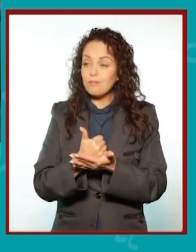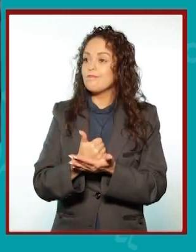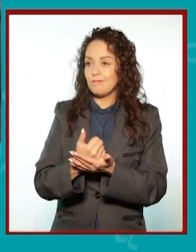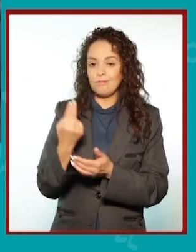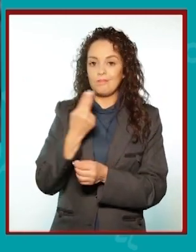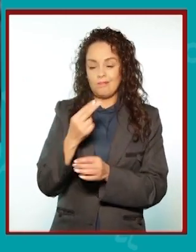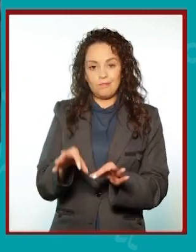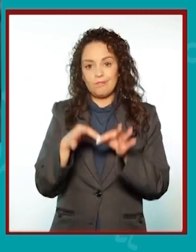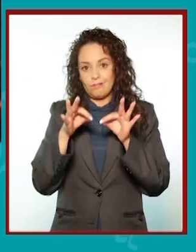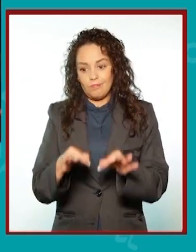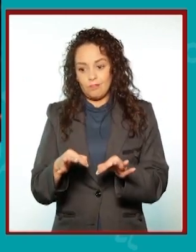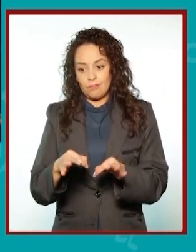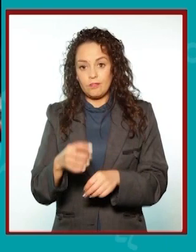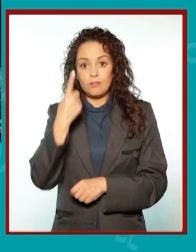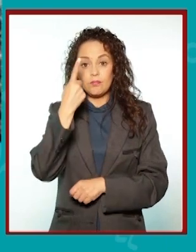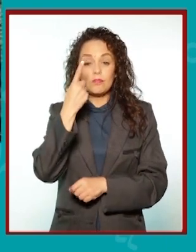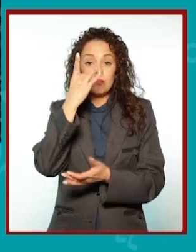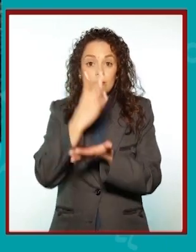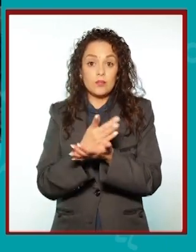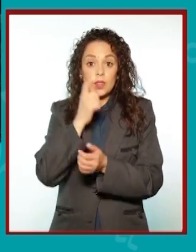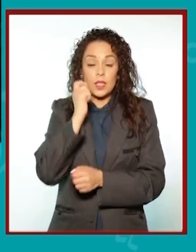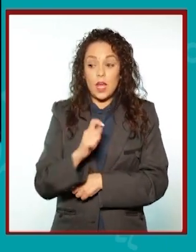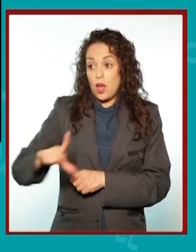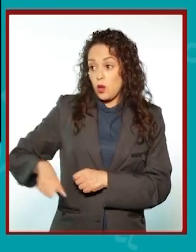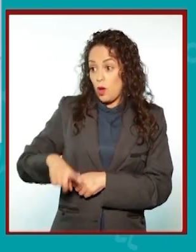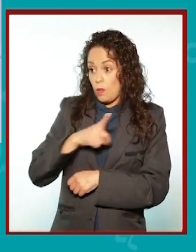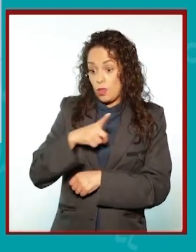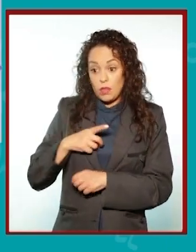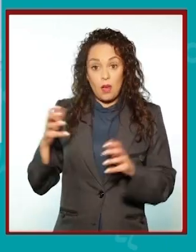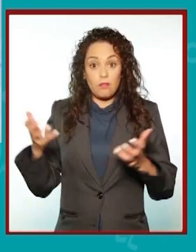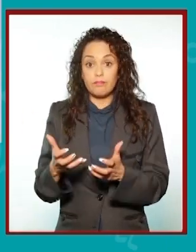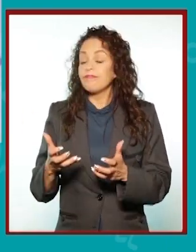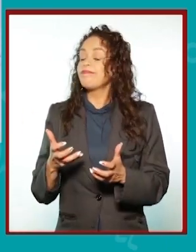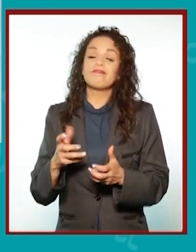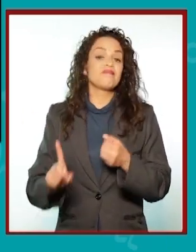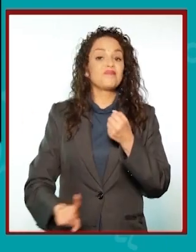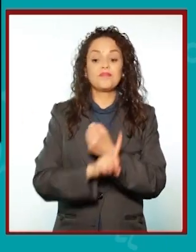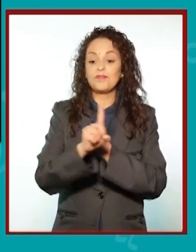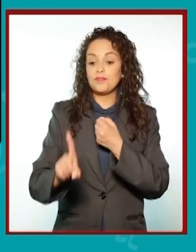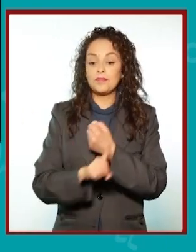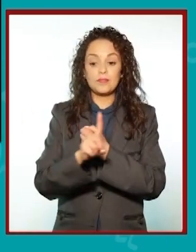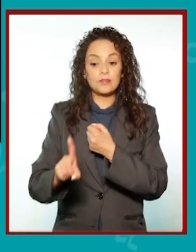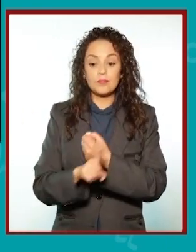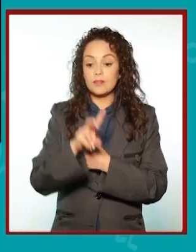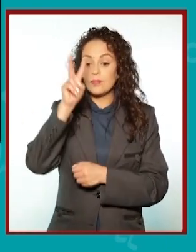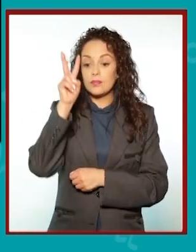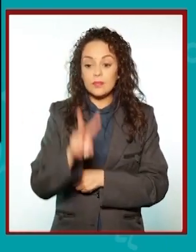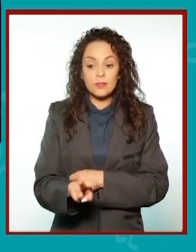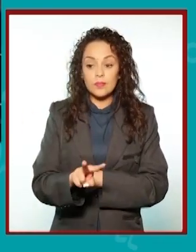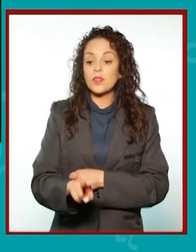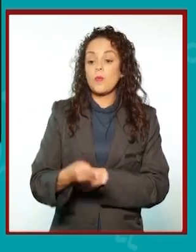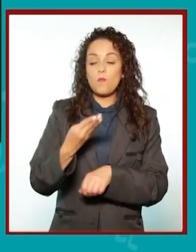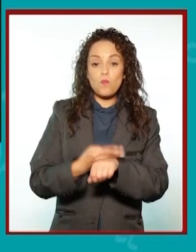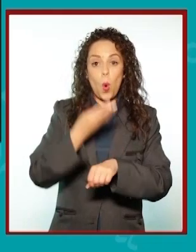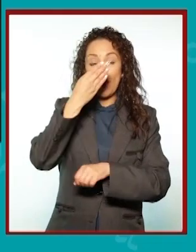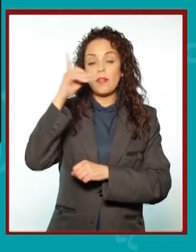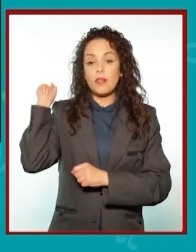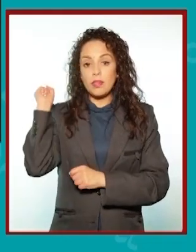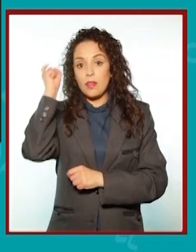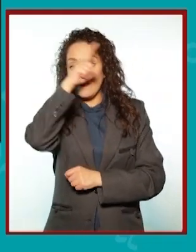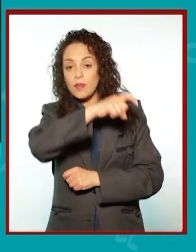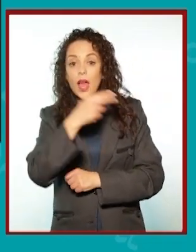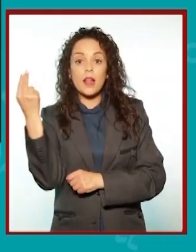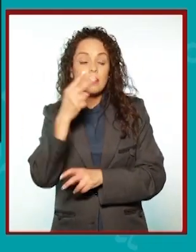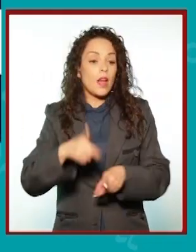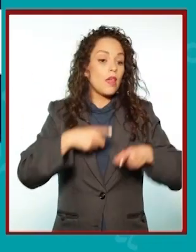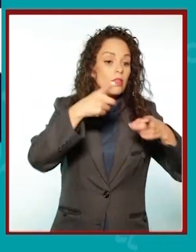ciudades de México. No podemos pensar que solo sean acciones de gobierno, sino que este problema, que es multicausal,